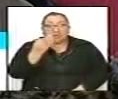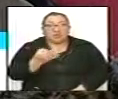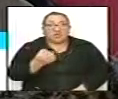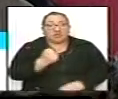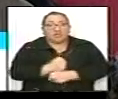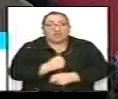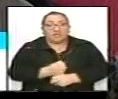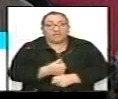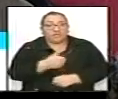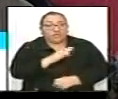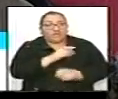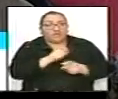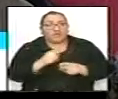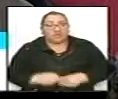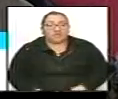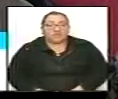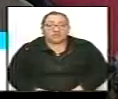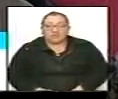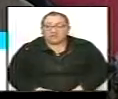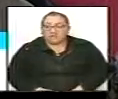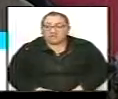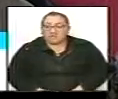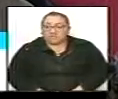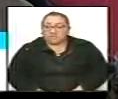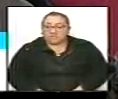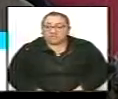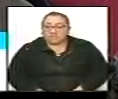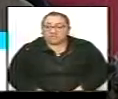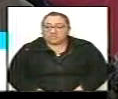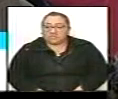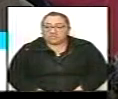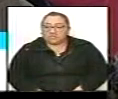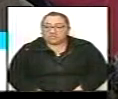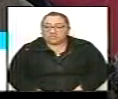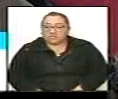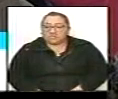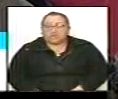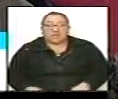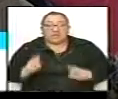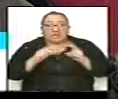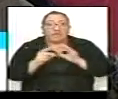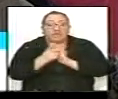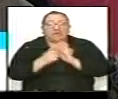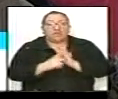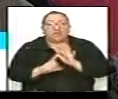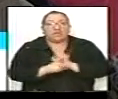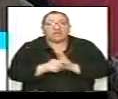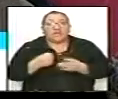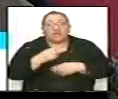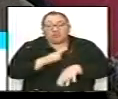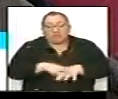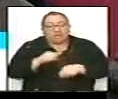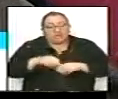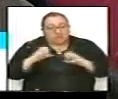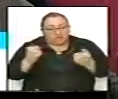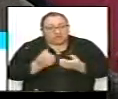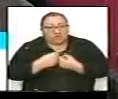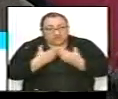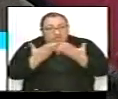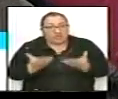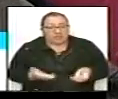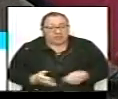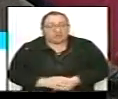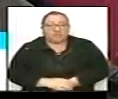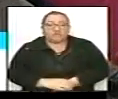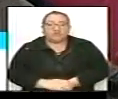función, la fiscalización, el análisis de los decretos legislativos que generosamente este Congreso